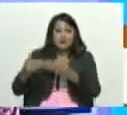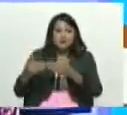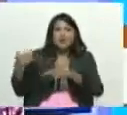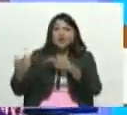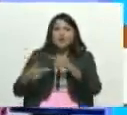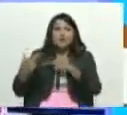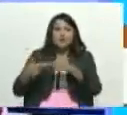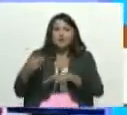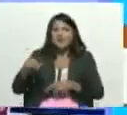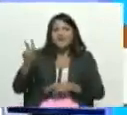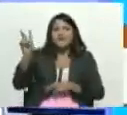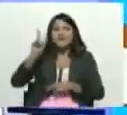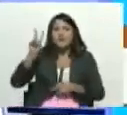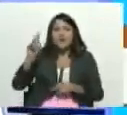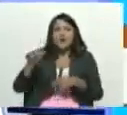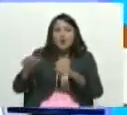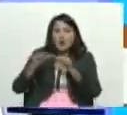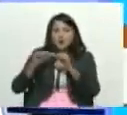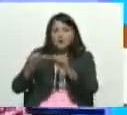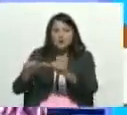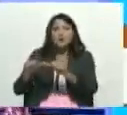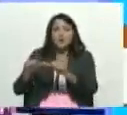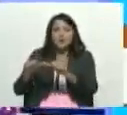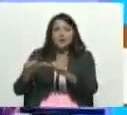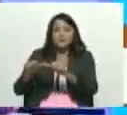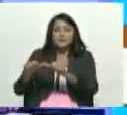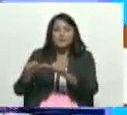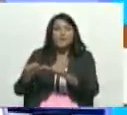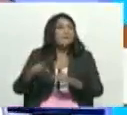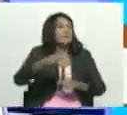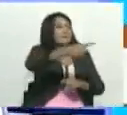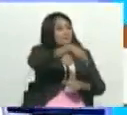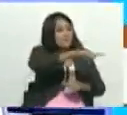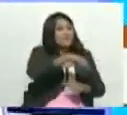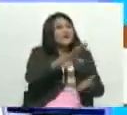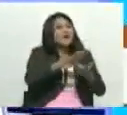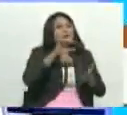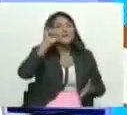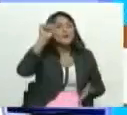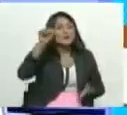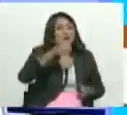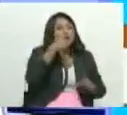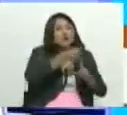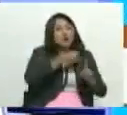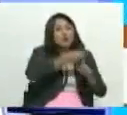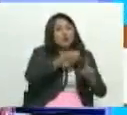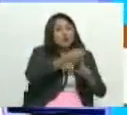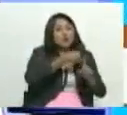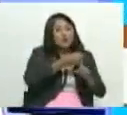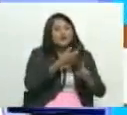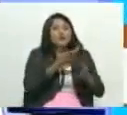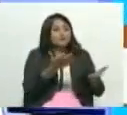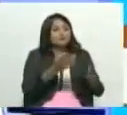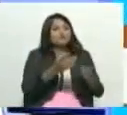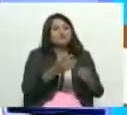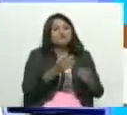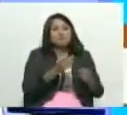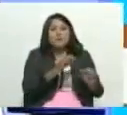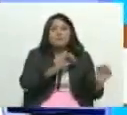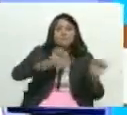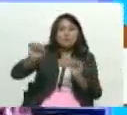de Venezuela continúa los medios capitalistas entonces luchan en contra de eso atacan la posibilidad